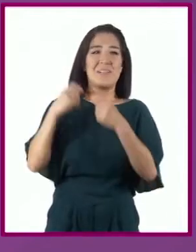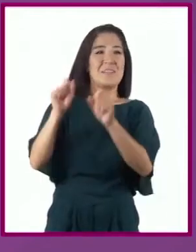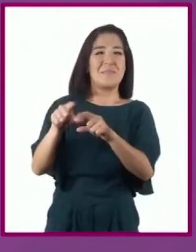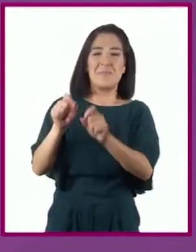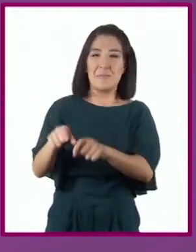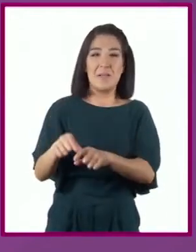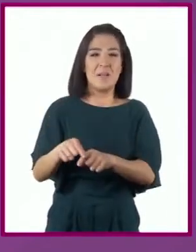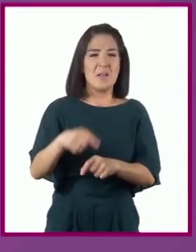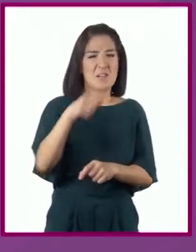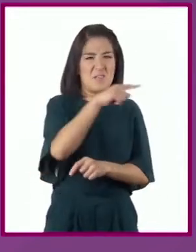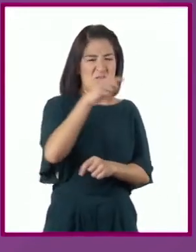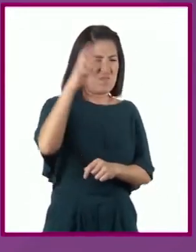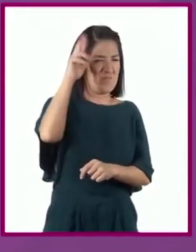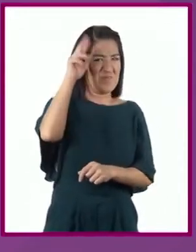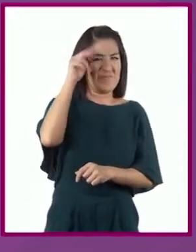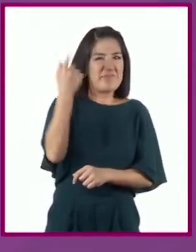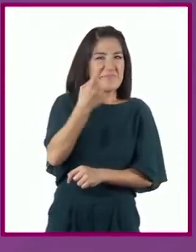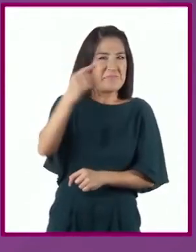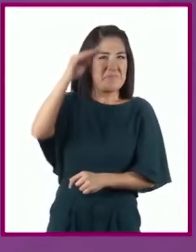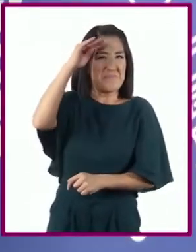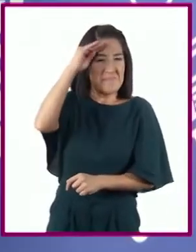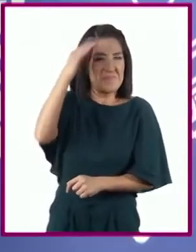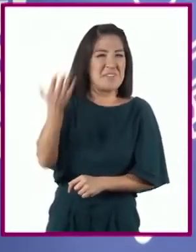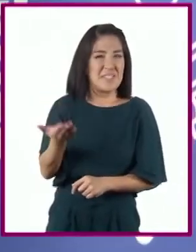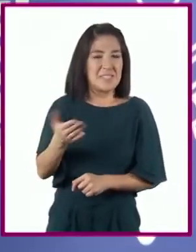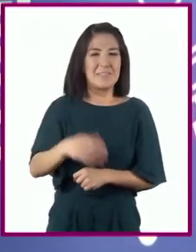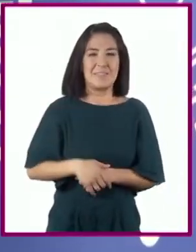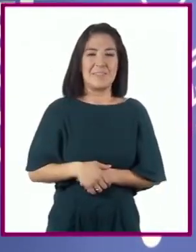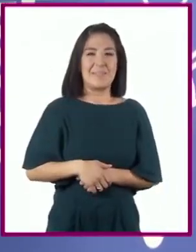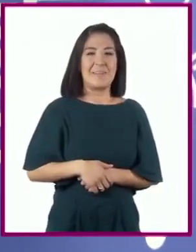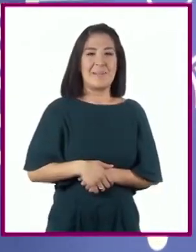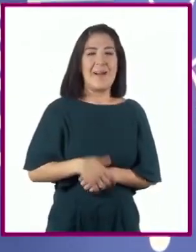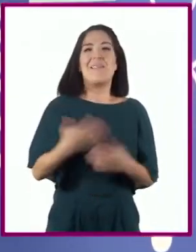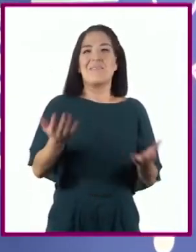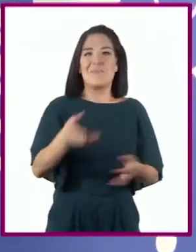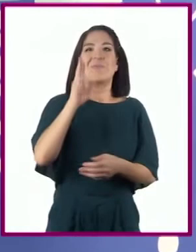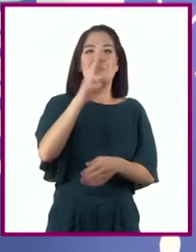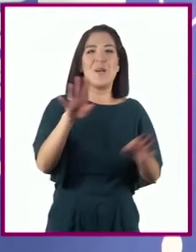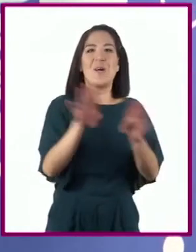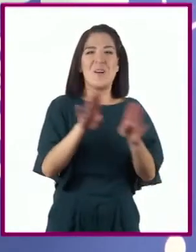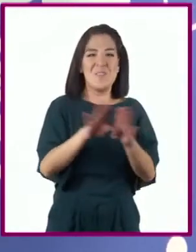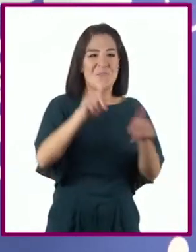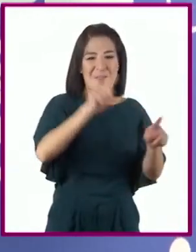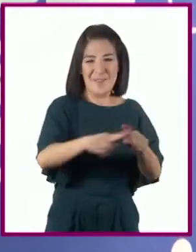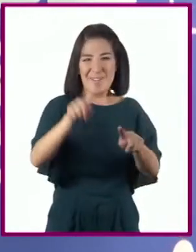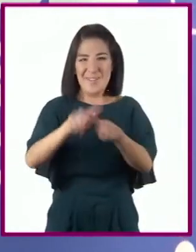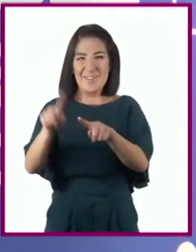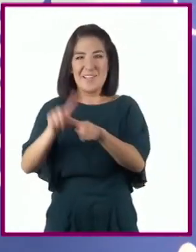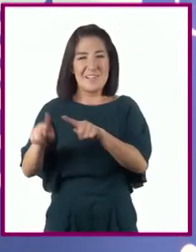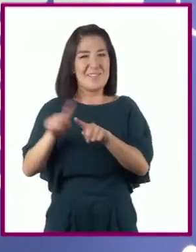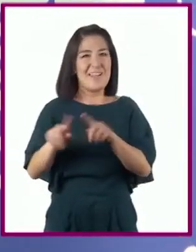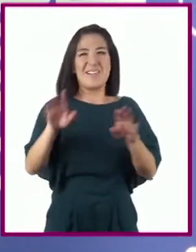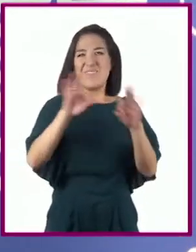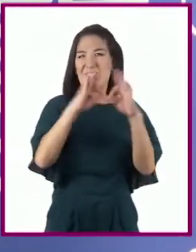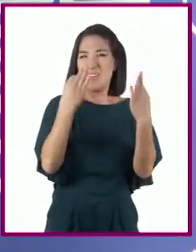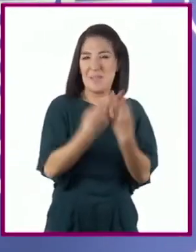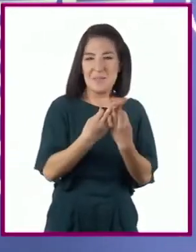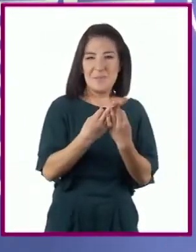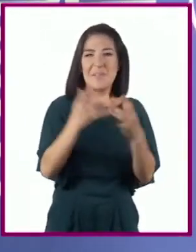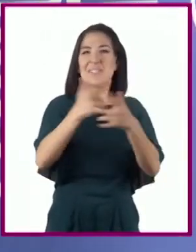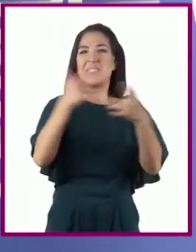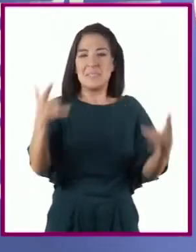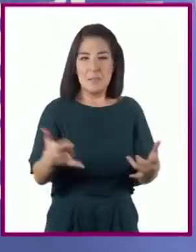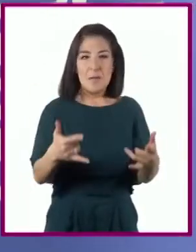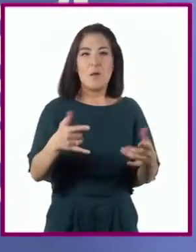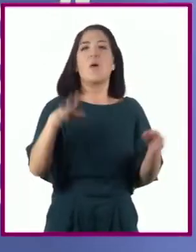qué pensará el conejo? ¿Lo ven? Una misma escena podría contarse de distintas formas. Y eso se logra